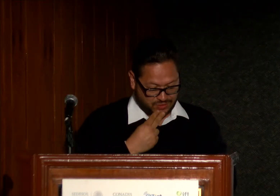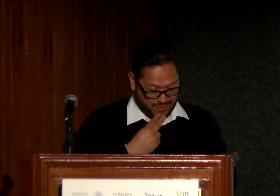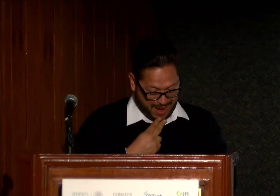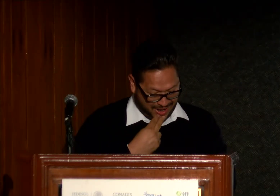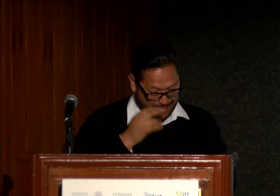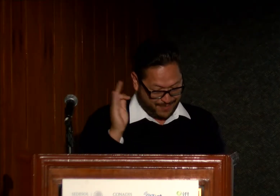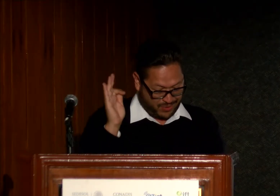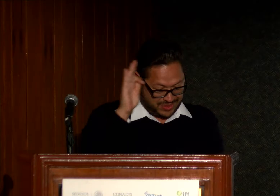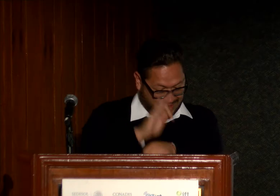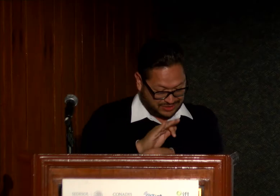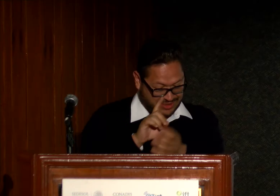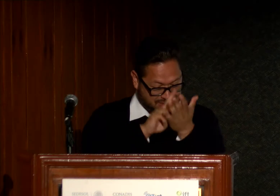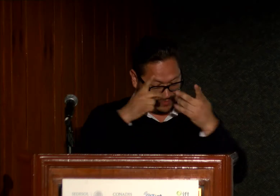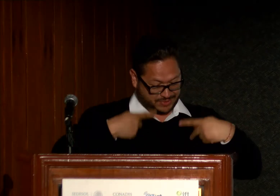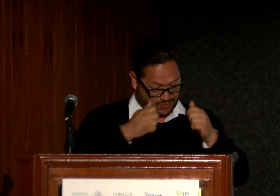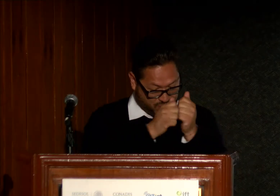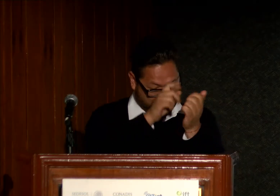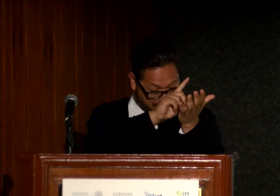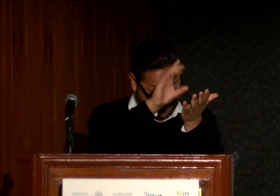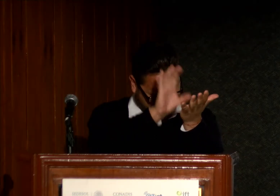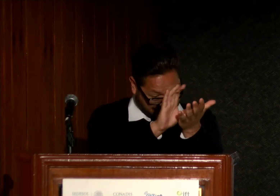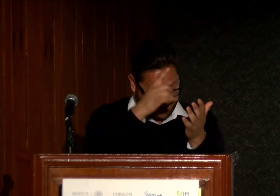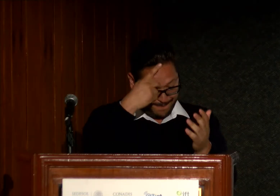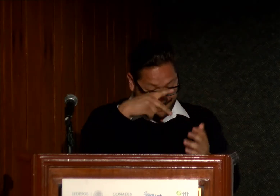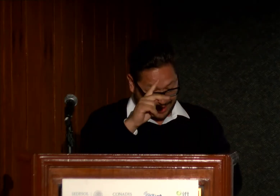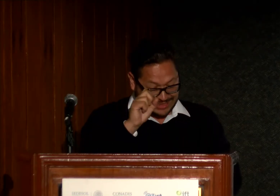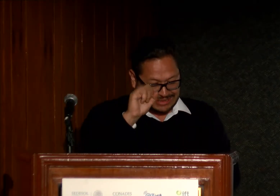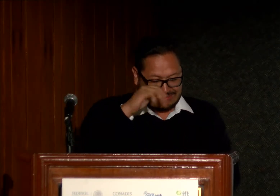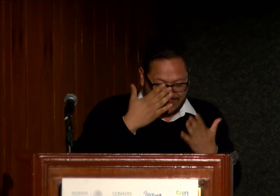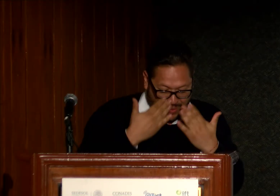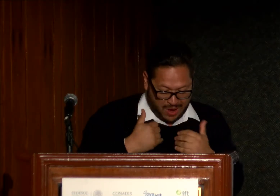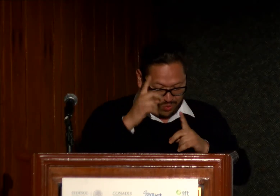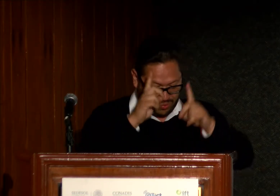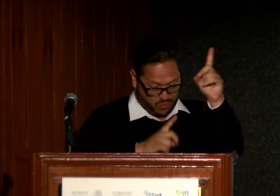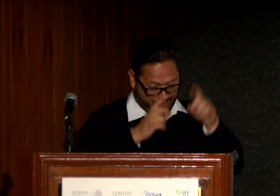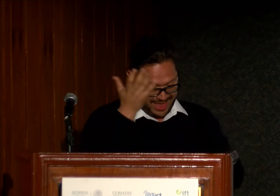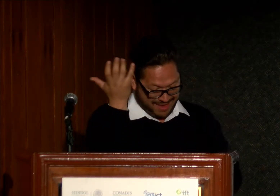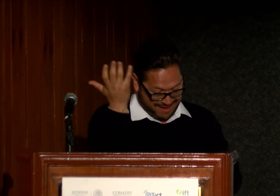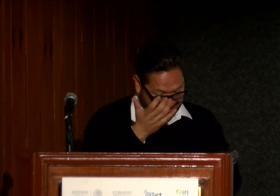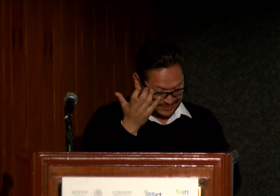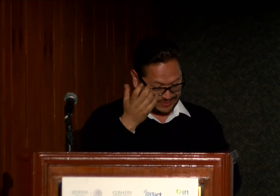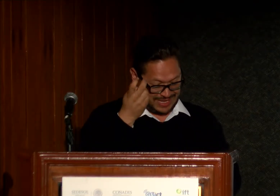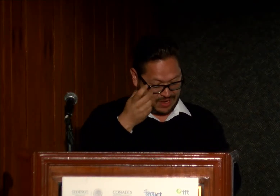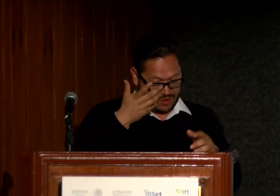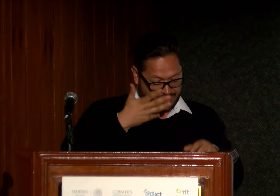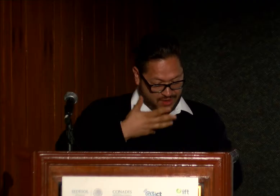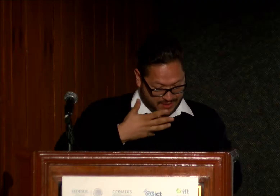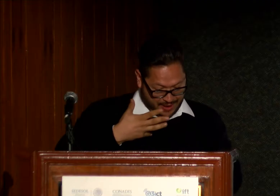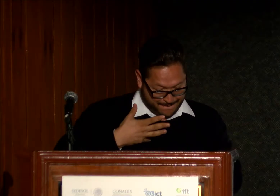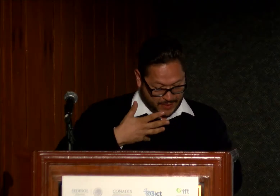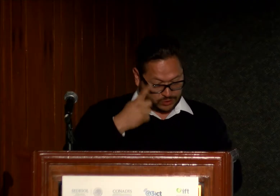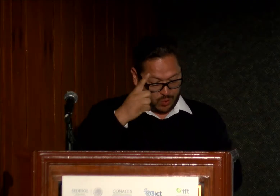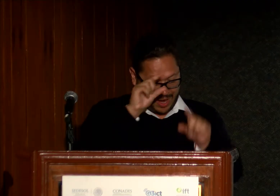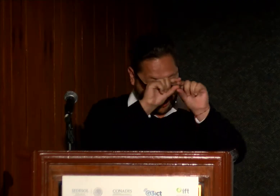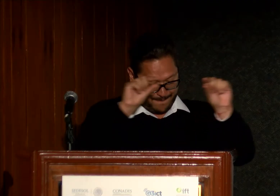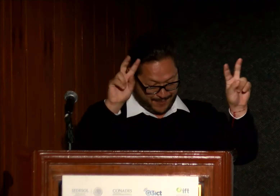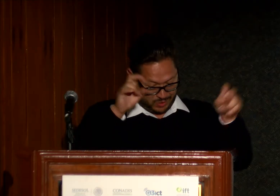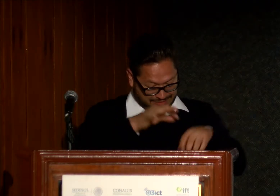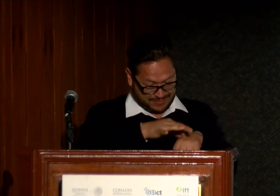la cual disponía la protección de los derechos de las personas con discapacidad, pero sin duda el hecho de que